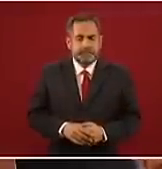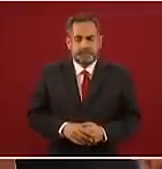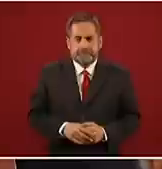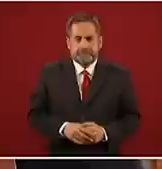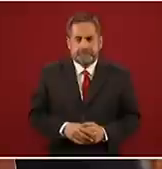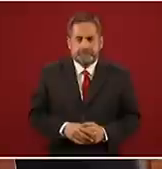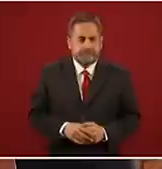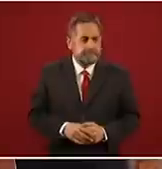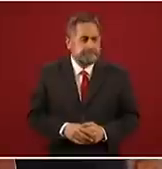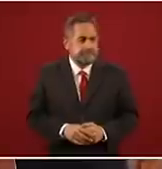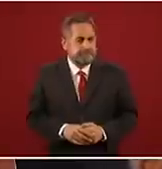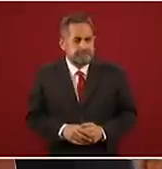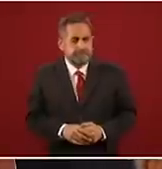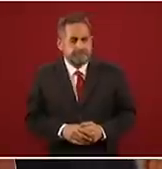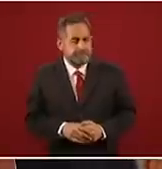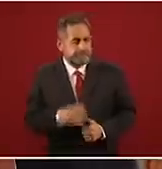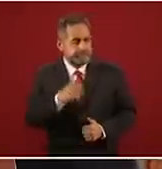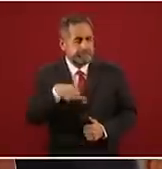apuntadores